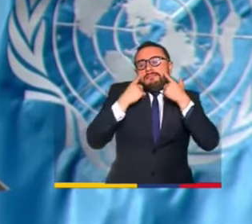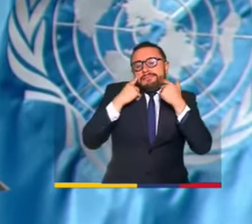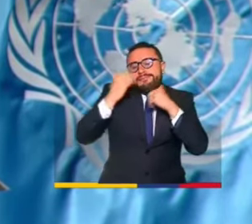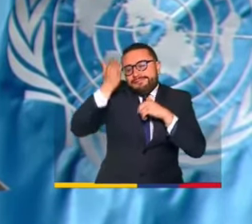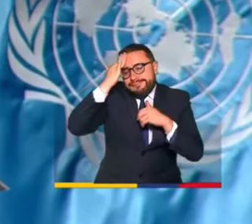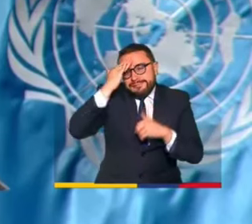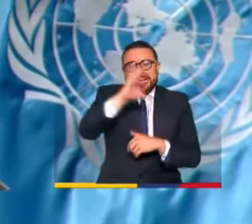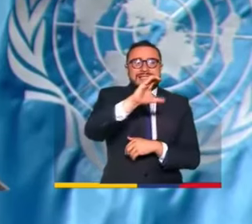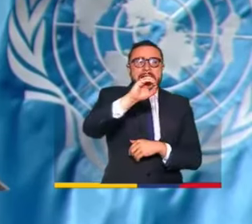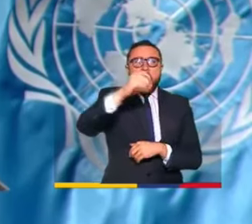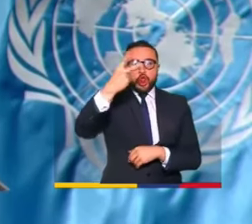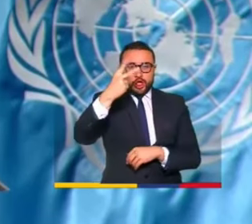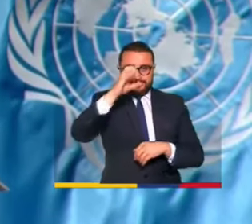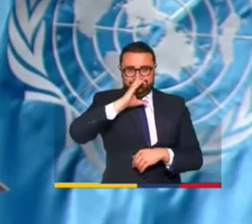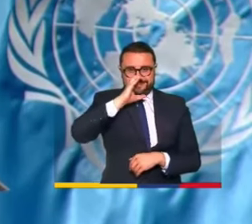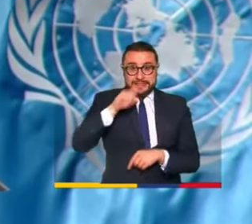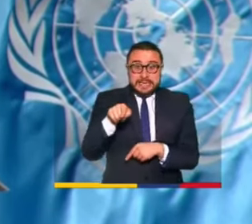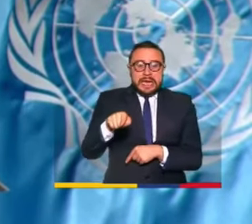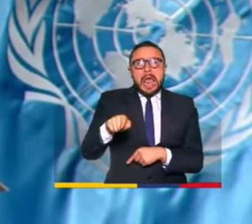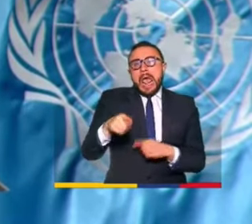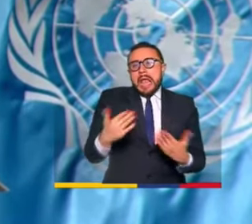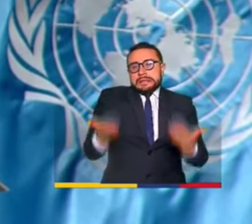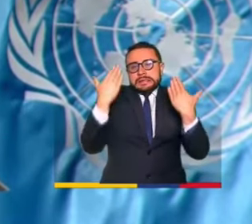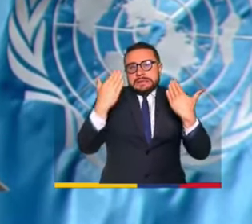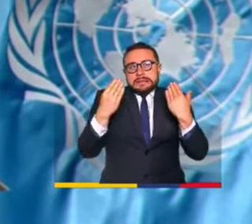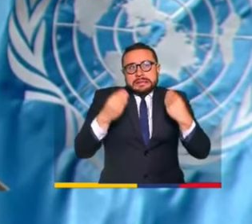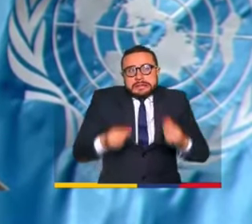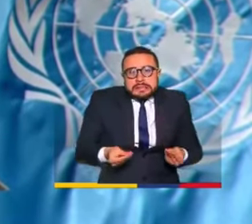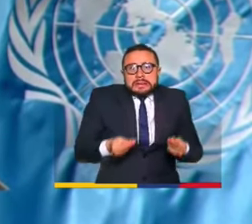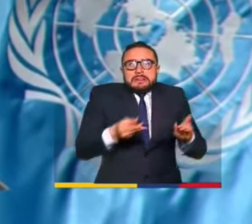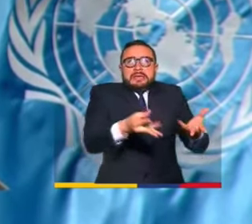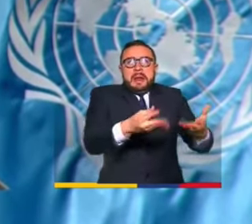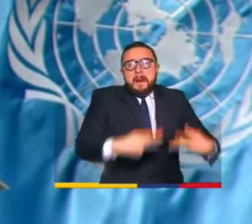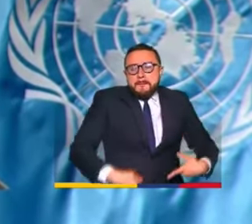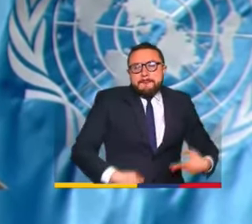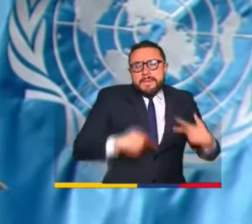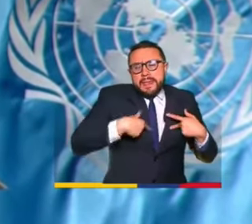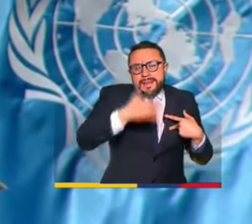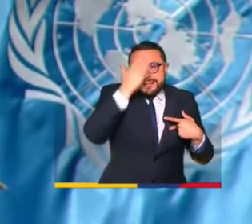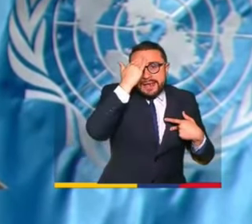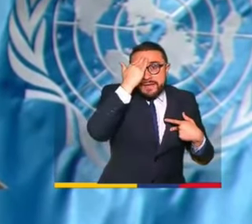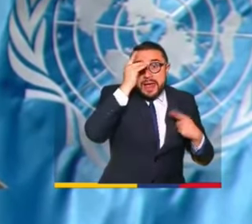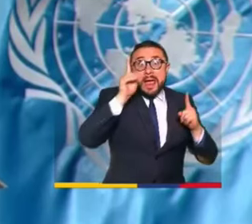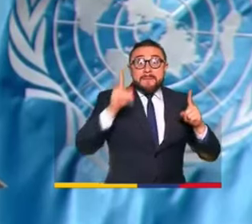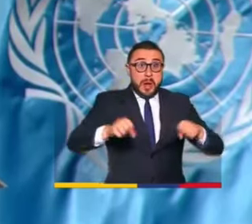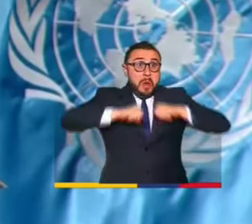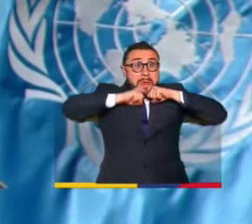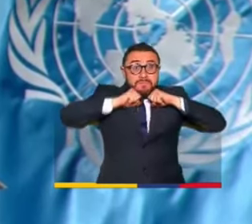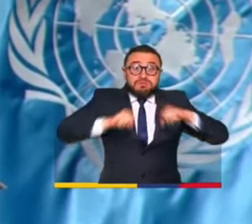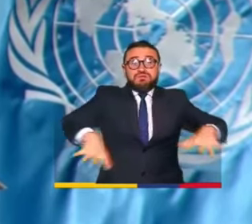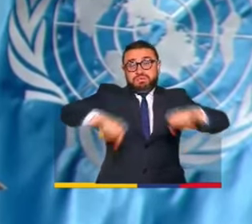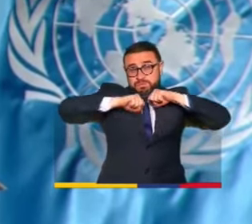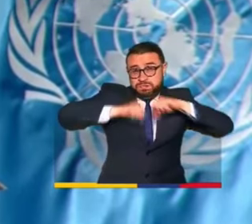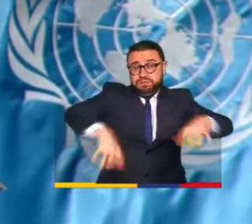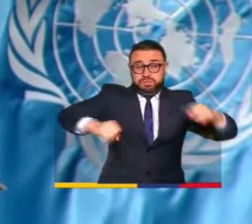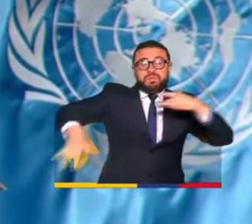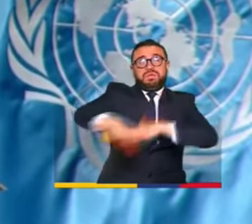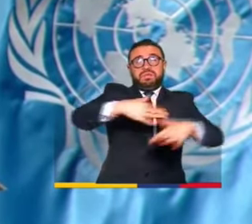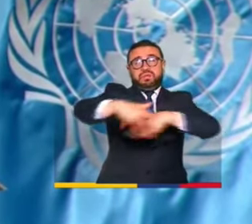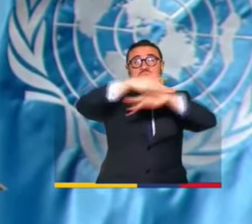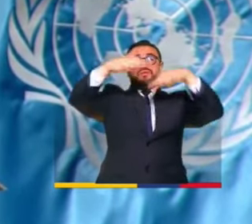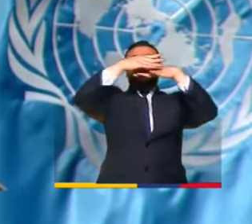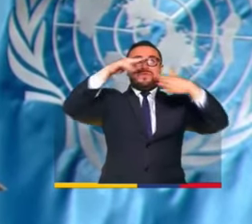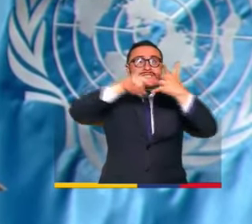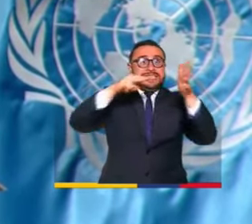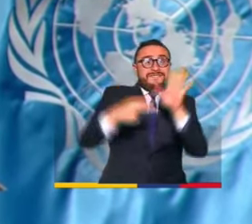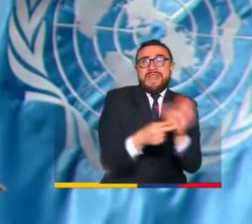orgánico, de lo vivo, es base de la muerte generalizada. Se trata